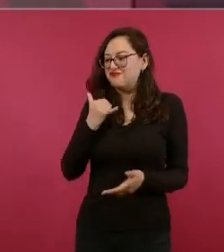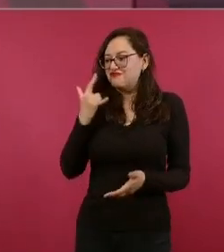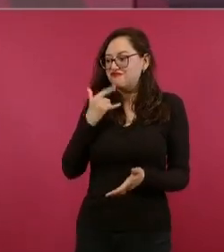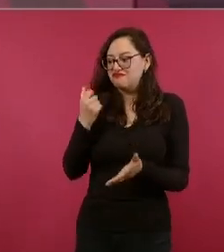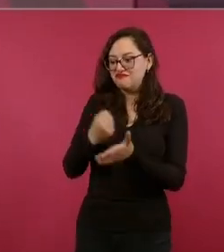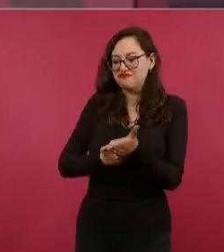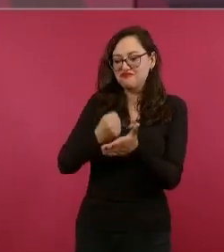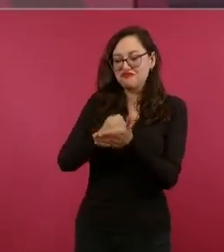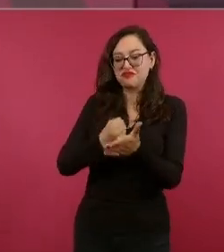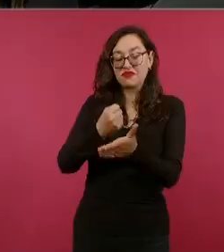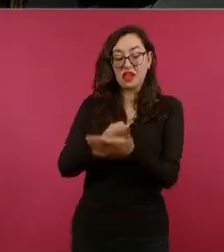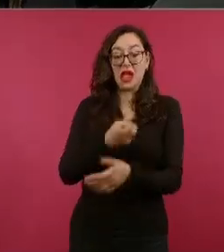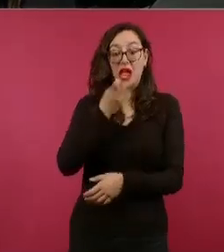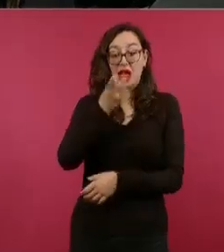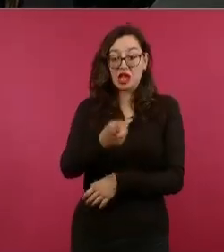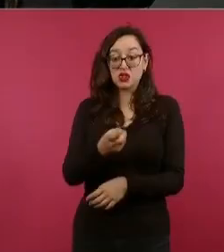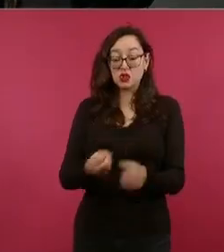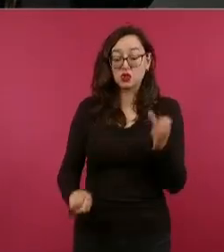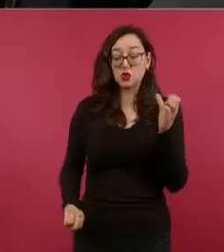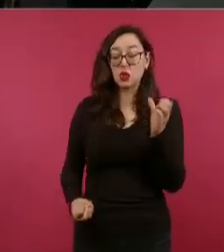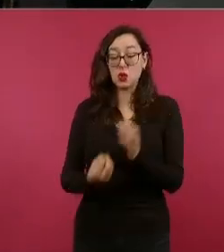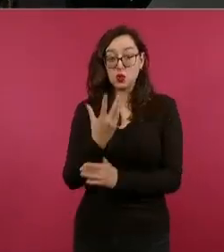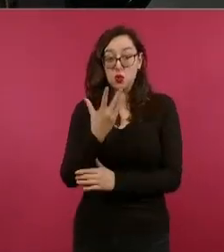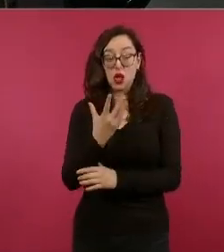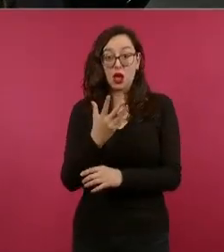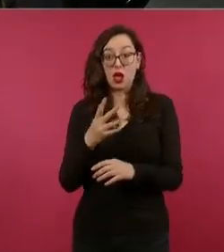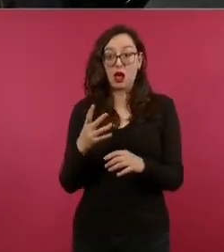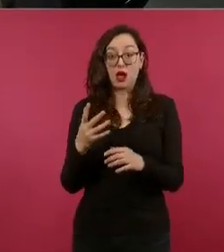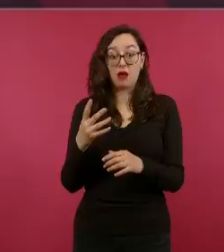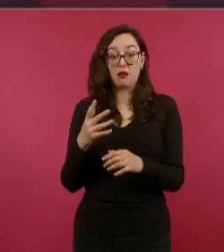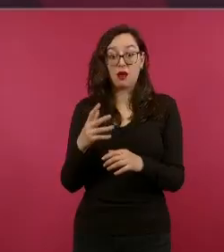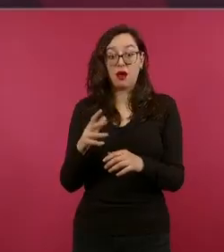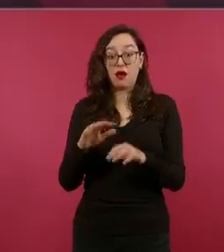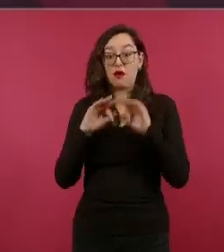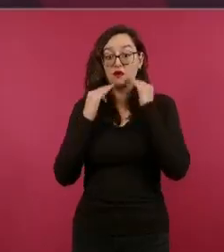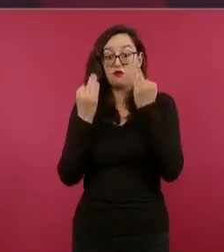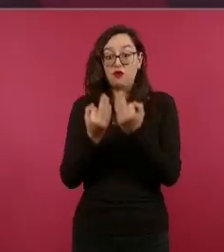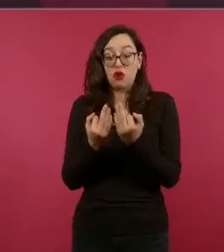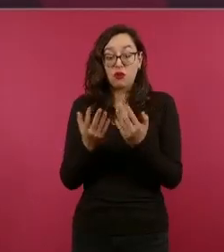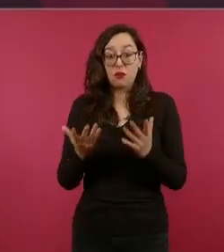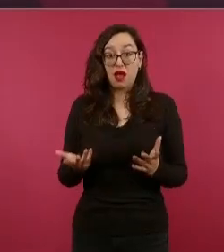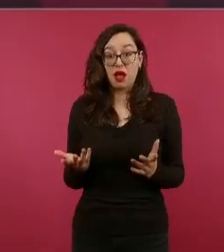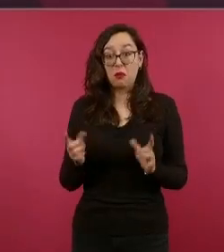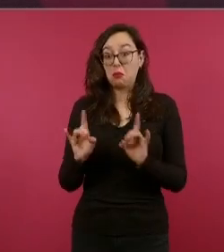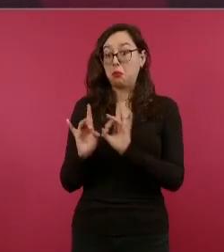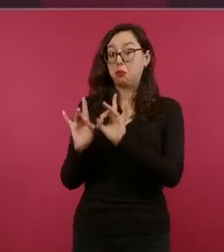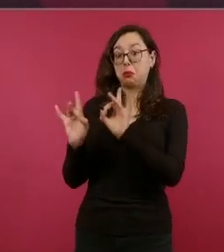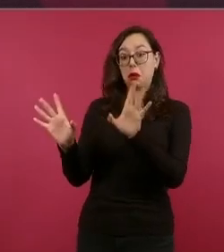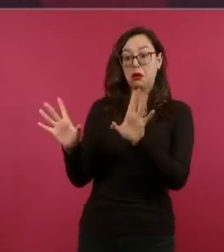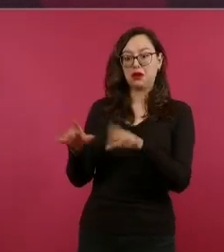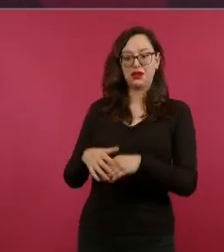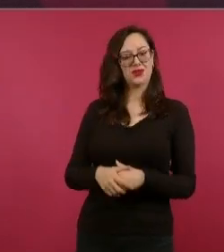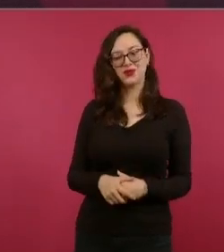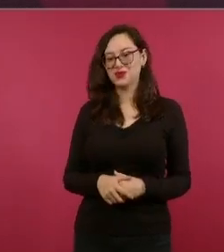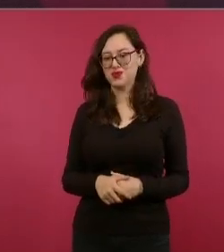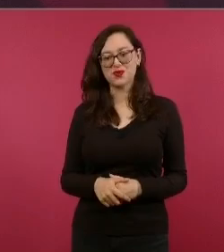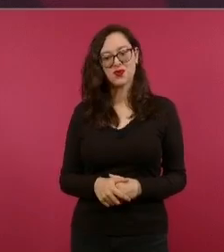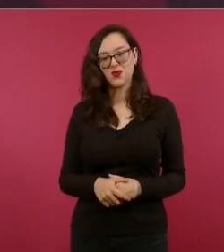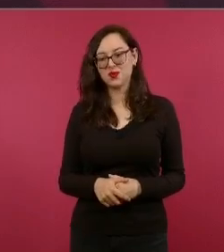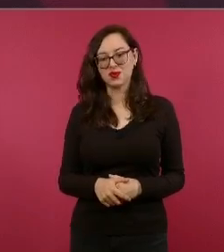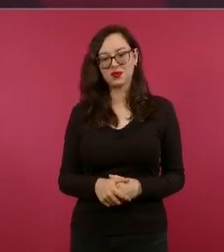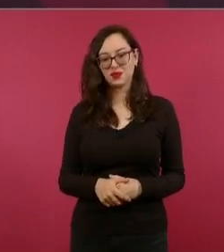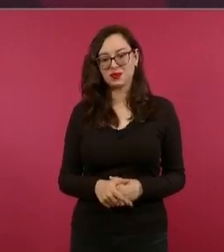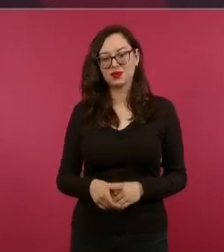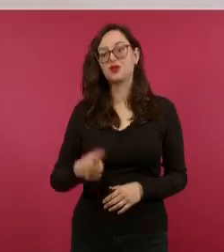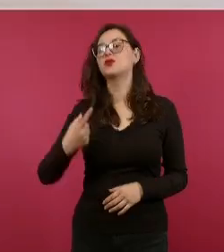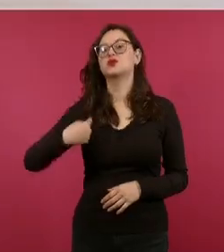No, les cuento así rápido la historia. El presidente Trump no quería